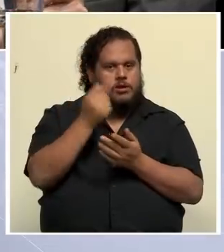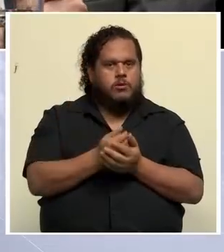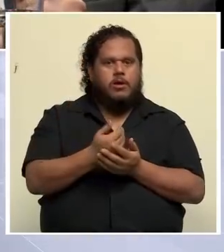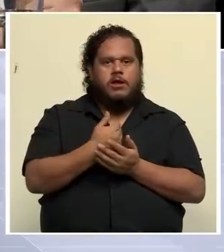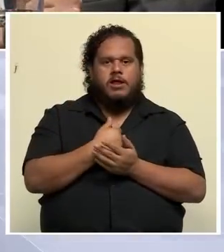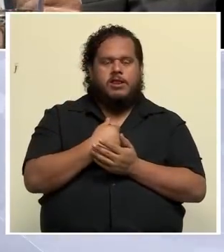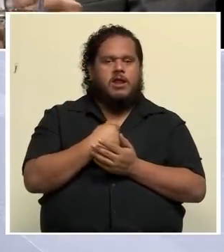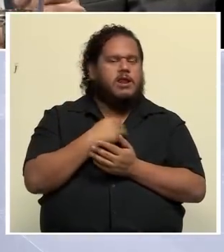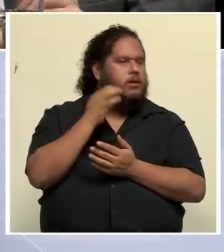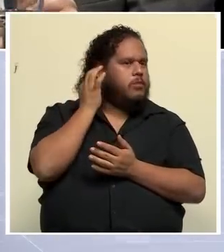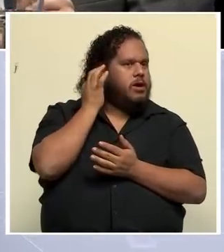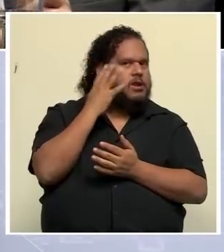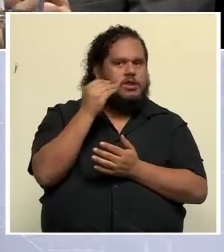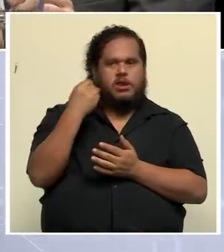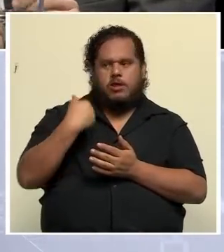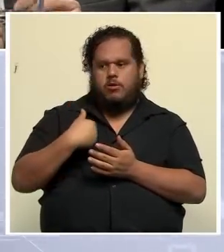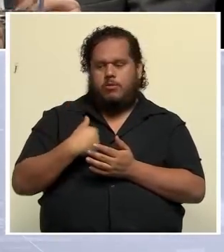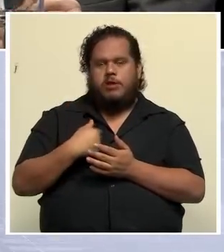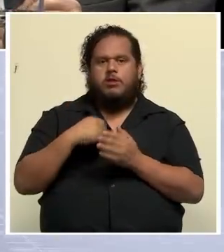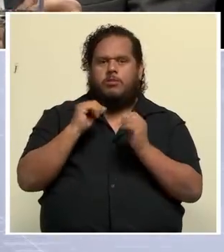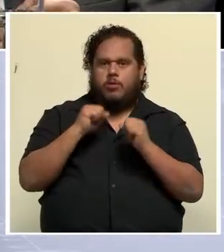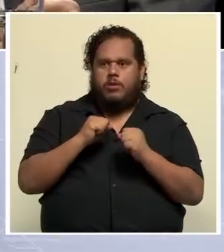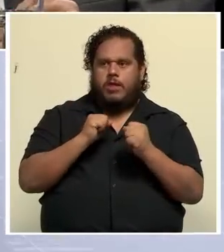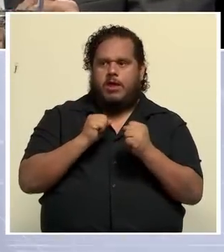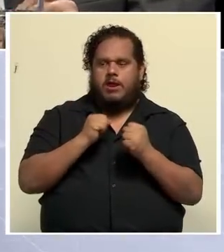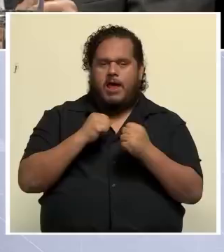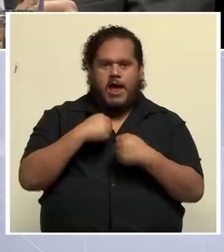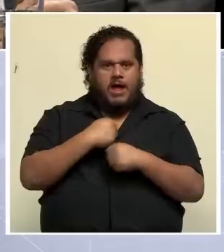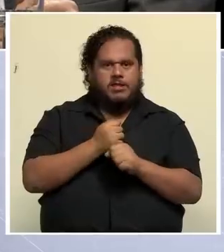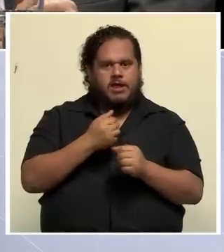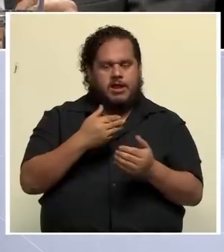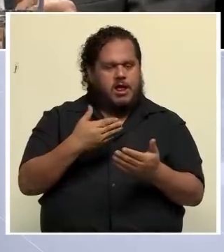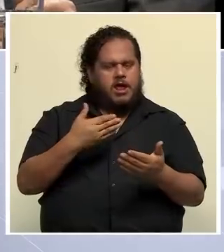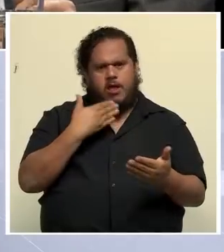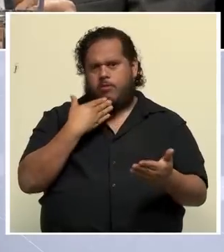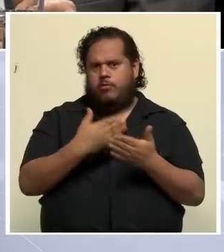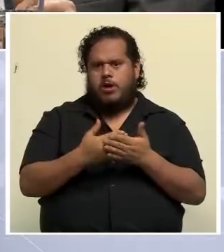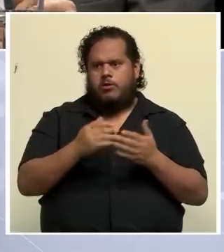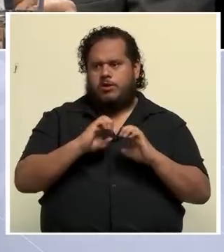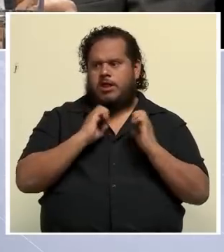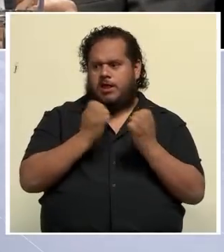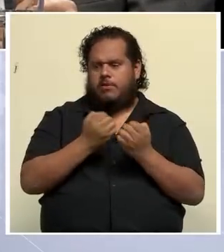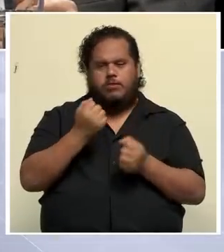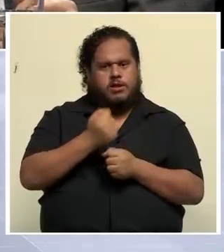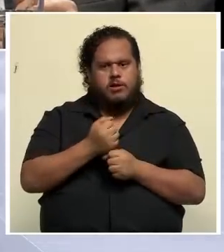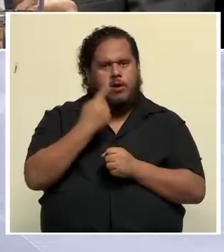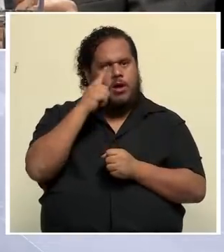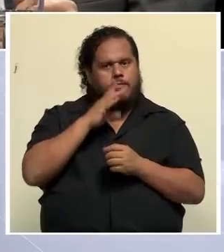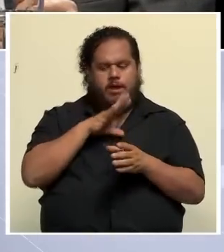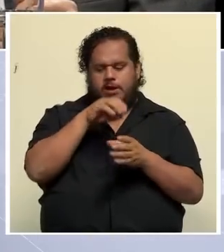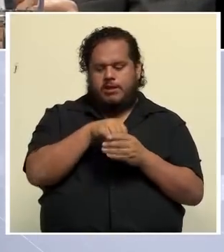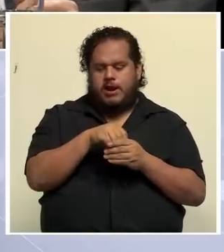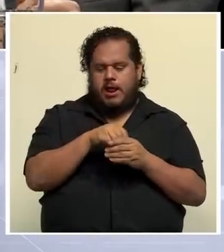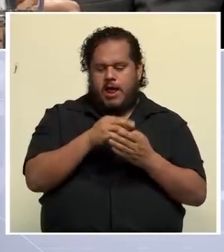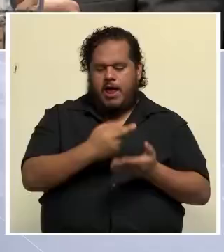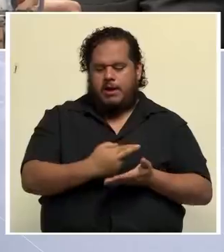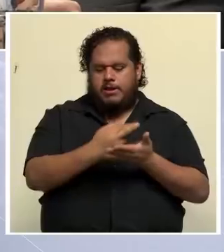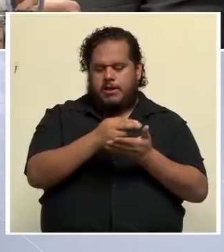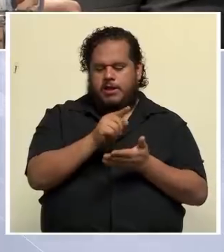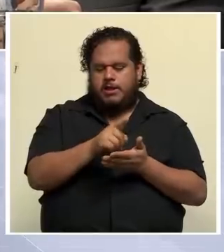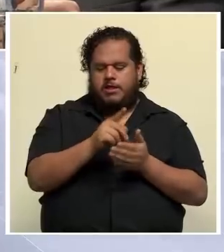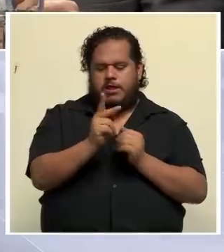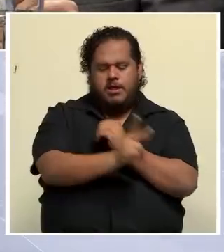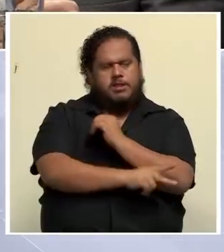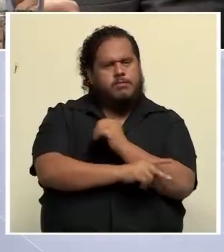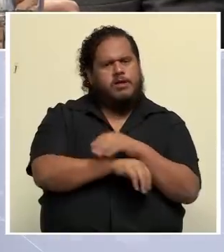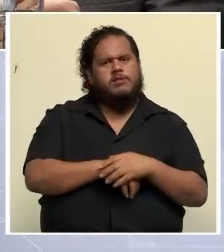mujeres y hombres con los cuales poder conformar buenos equipos de trabajo para entrar al rescate de este país. ¿Y cree que